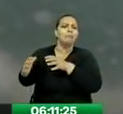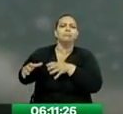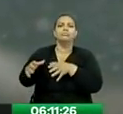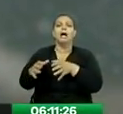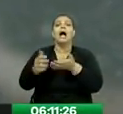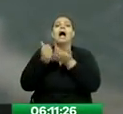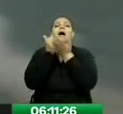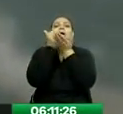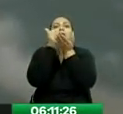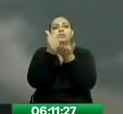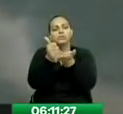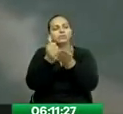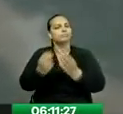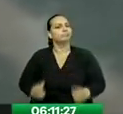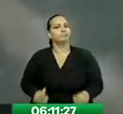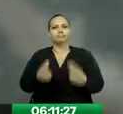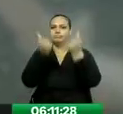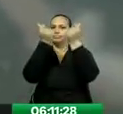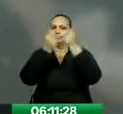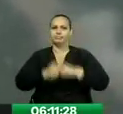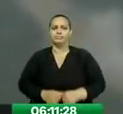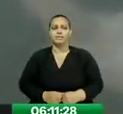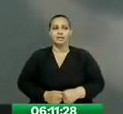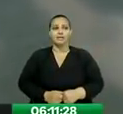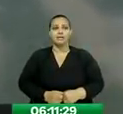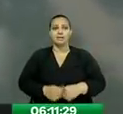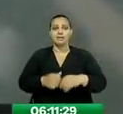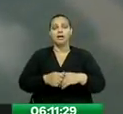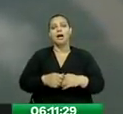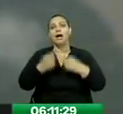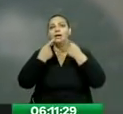las lluvias continuarán, por lo que el estado de alerta